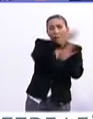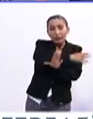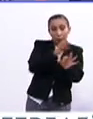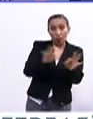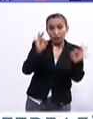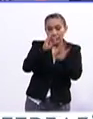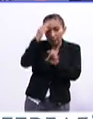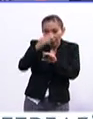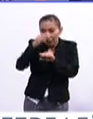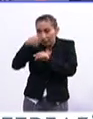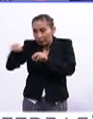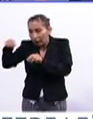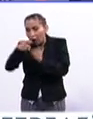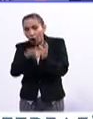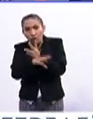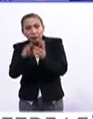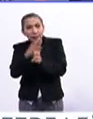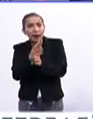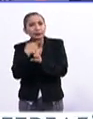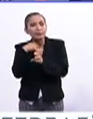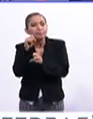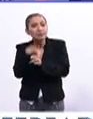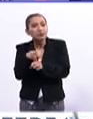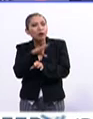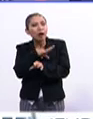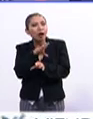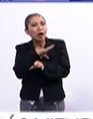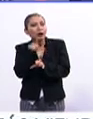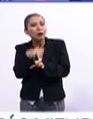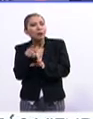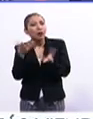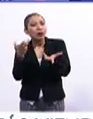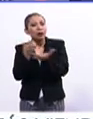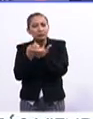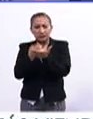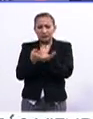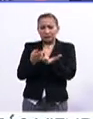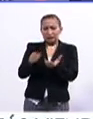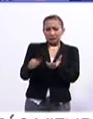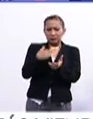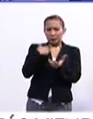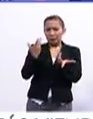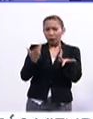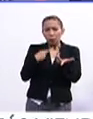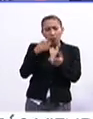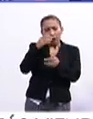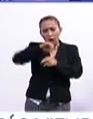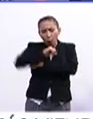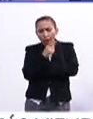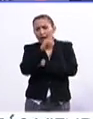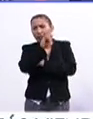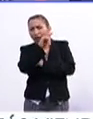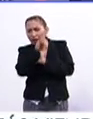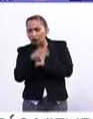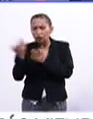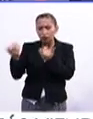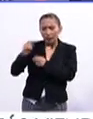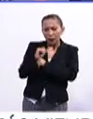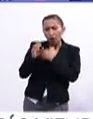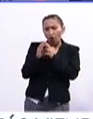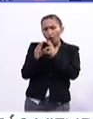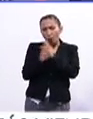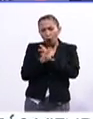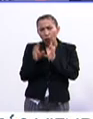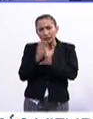súper importante en esta exposición, que creemos que justo hay una cuestión crítica de almacenamiento de datos, de almacenamiento subjetivo en